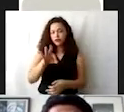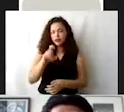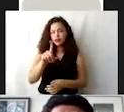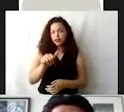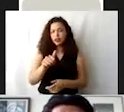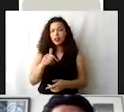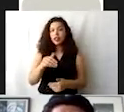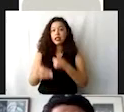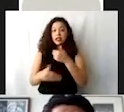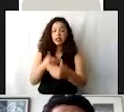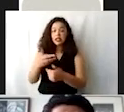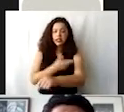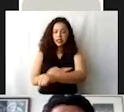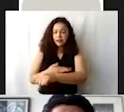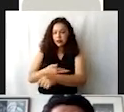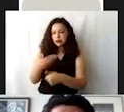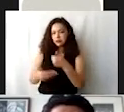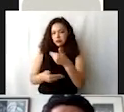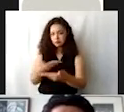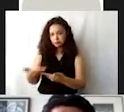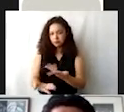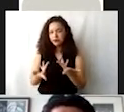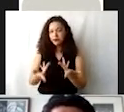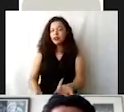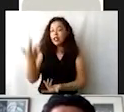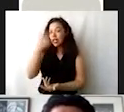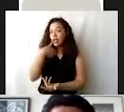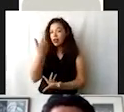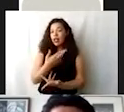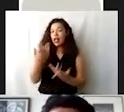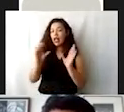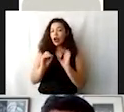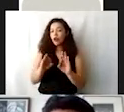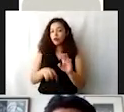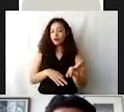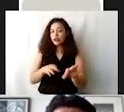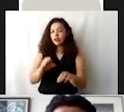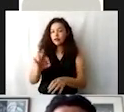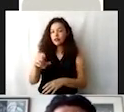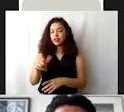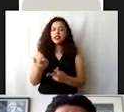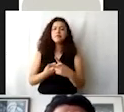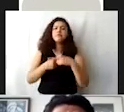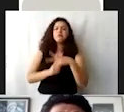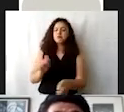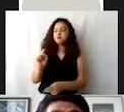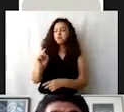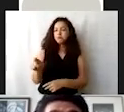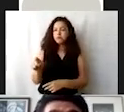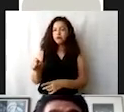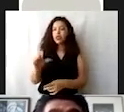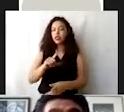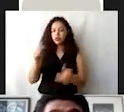servicios, nos vamos a solicitar la verificación de su domicilio fiscal. Y le damos iniciar y nos va a arrojar la siguiente